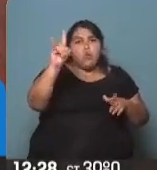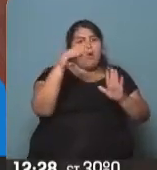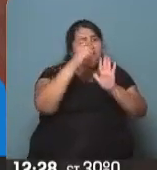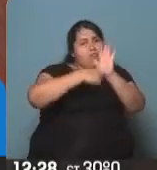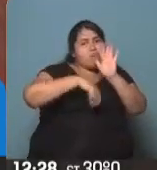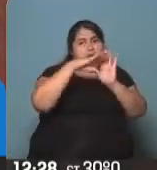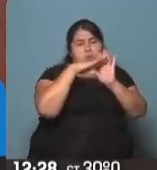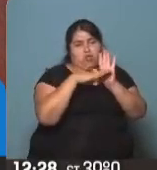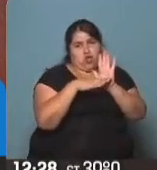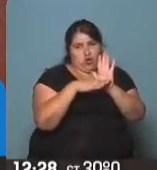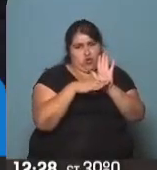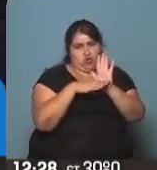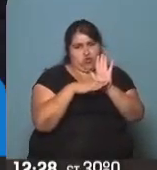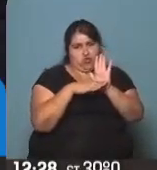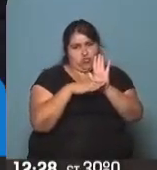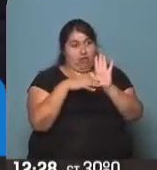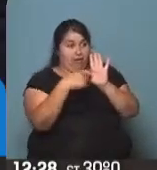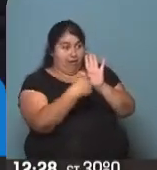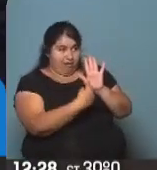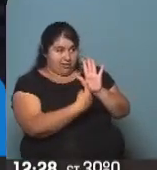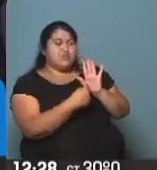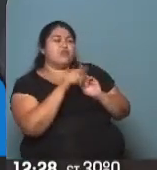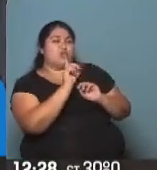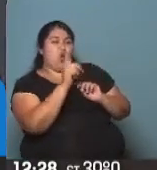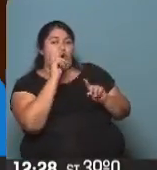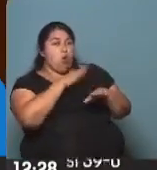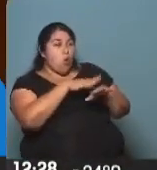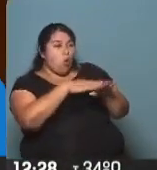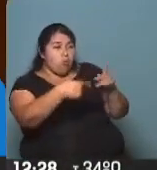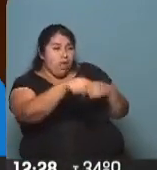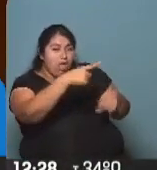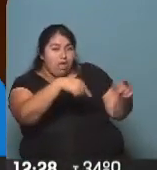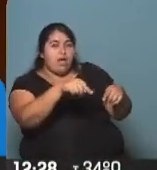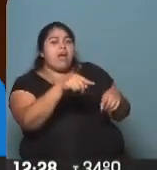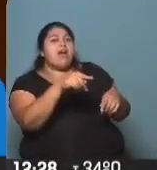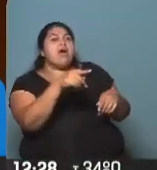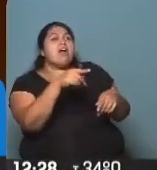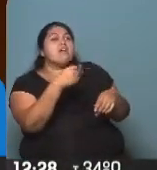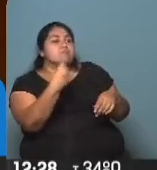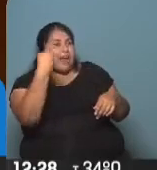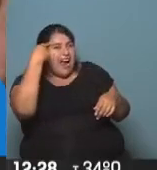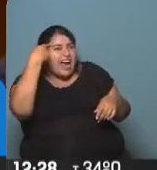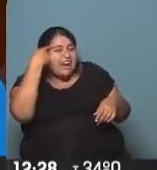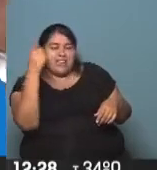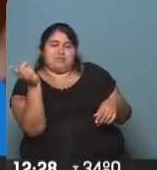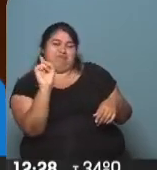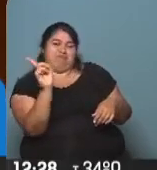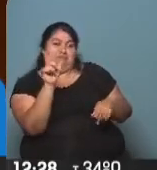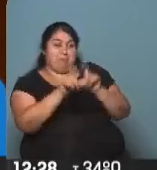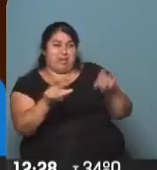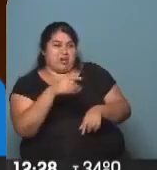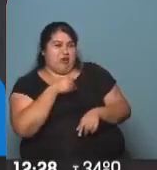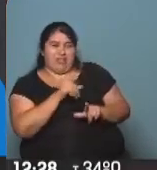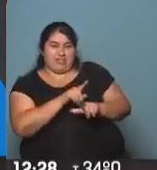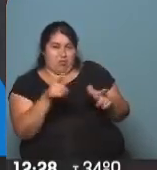Bueno, pero todo eso, en definitiva, aleja a mucha gente de la iglesia, en definitiva. Porque No, está en no. juego Sí, la sí. credibilidad Sí, de sí, una claro que sí. institución No se- muy no- importante. no hay una